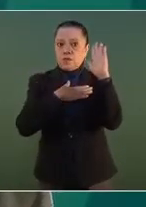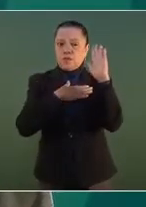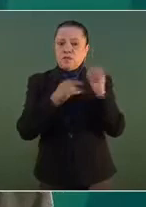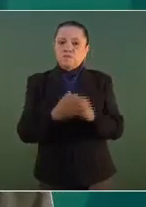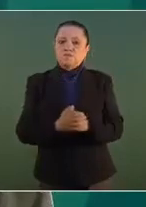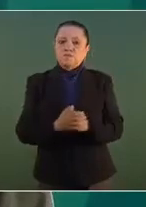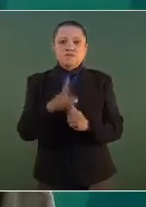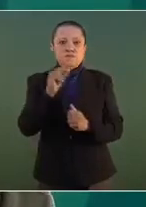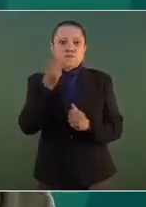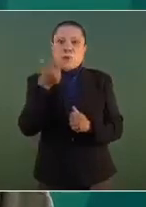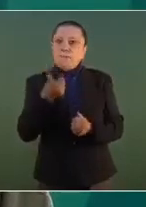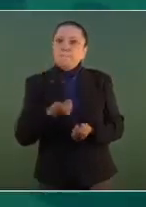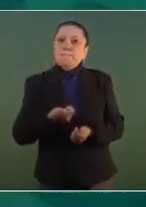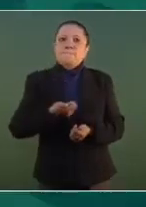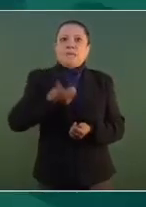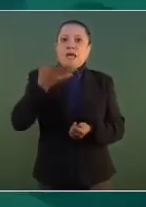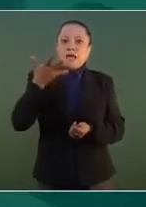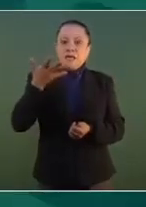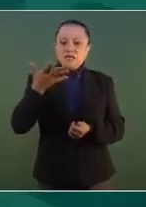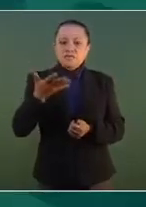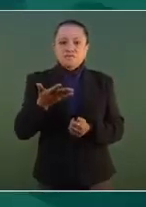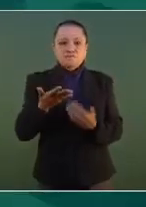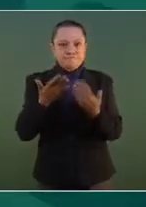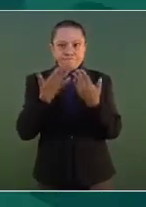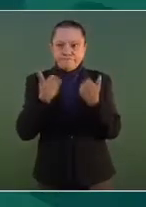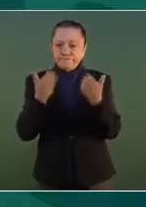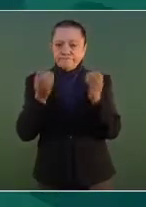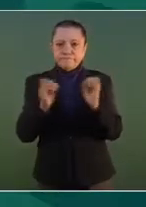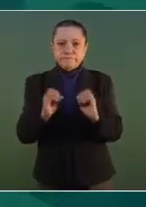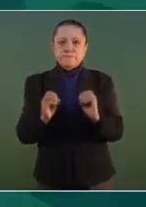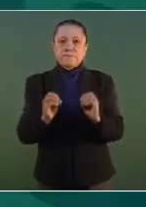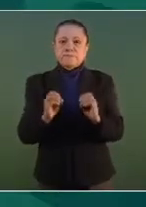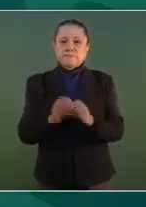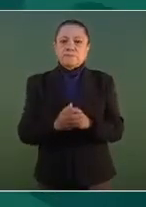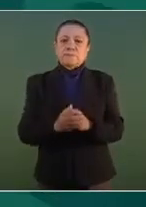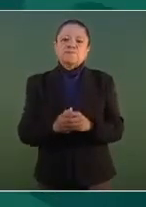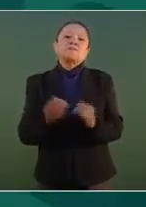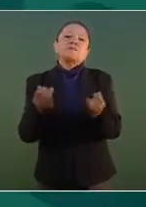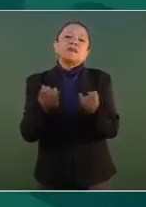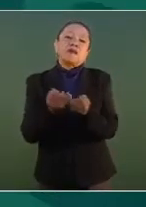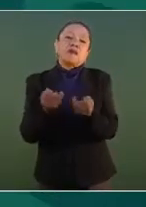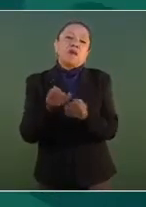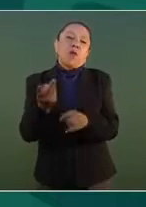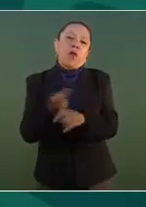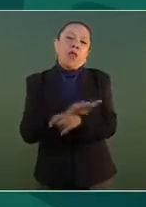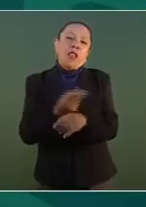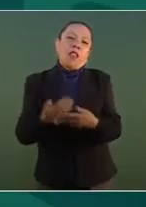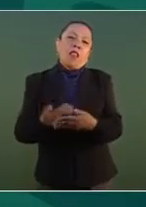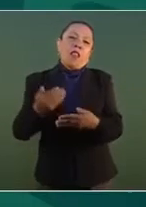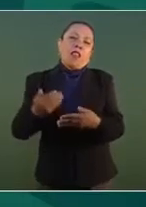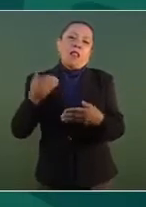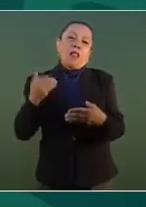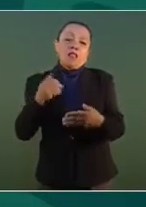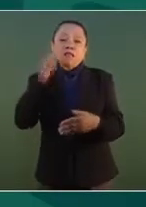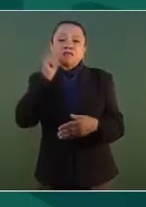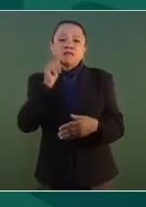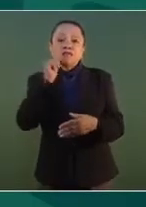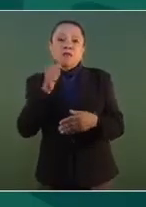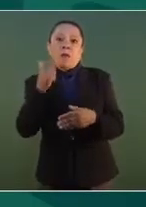Que no suceda lo de antes, que aumentaba y aumentaba